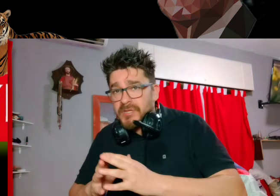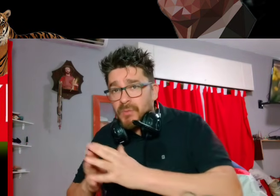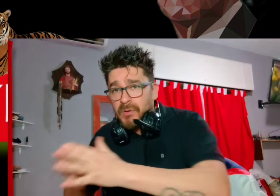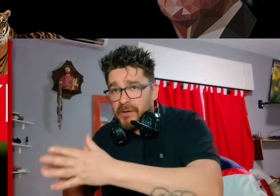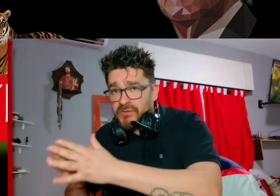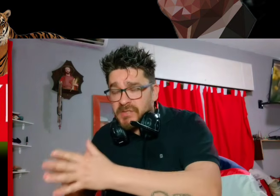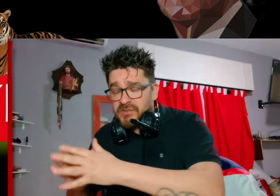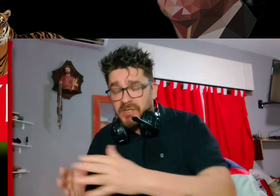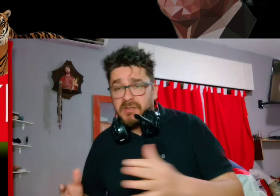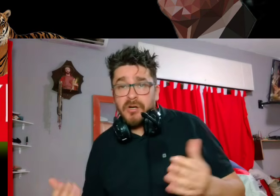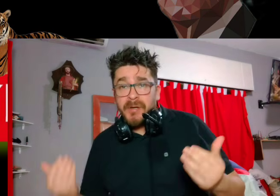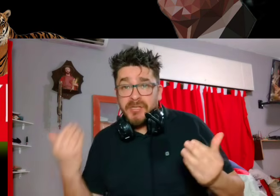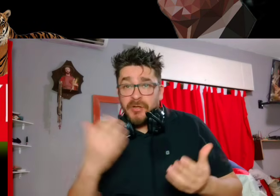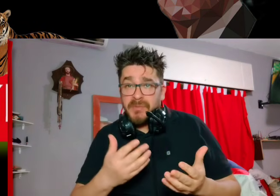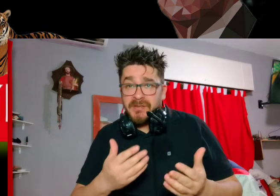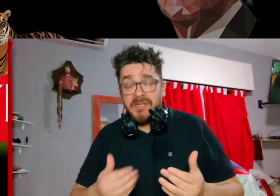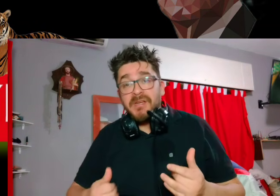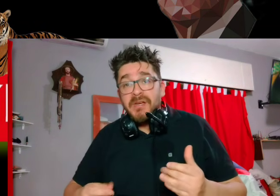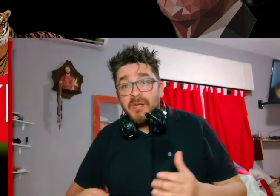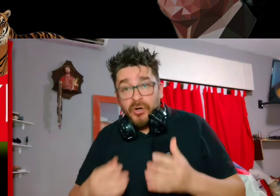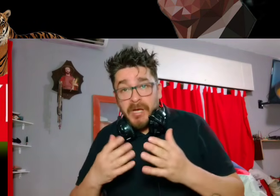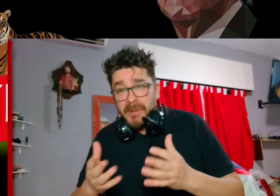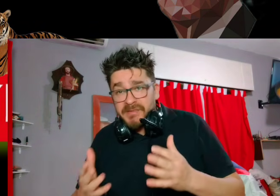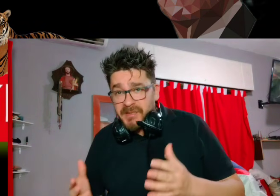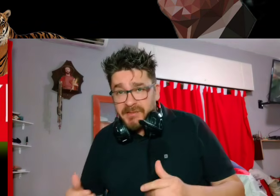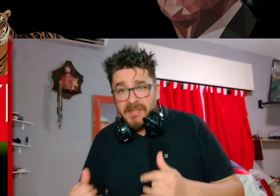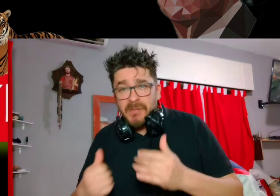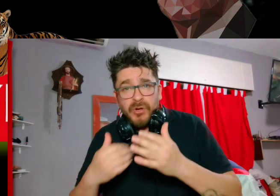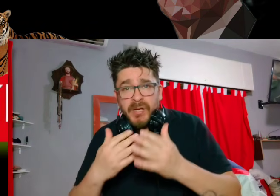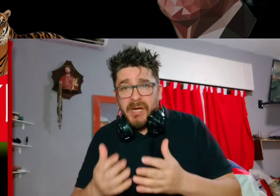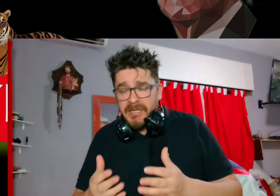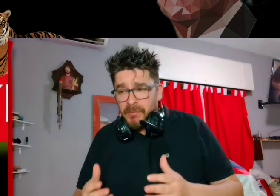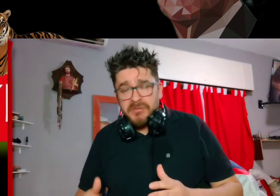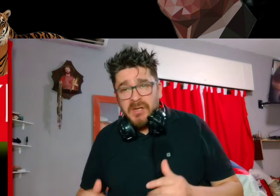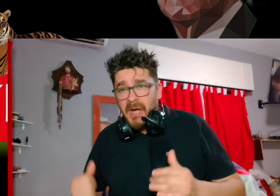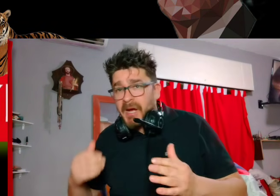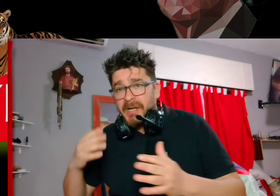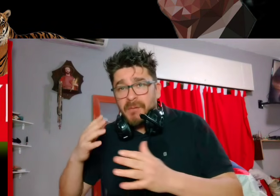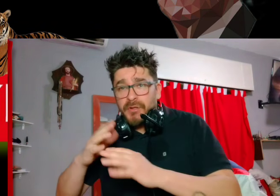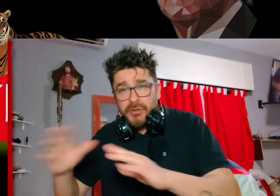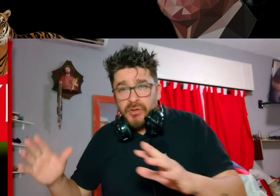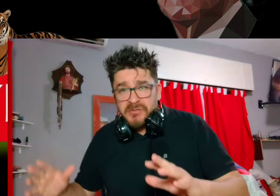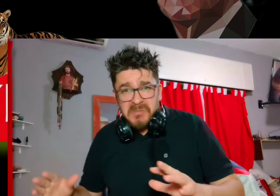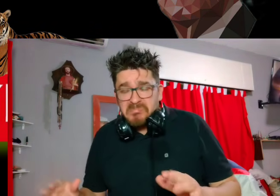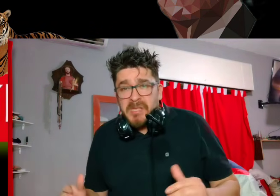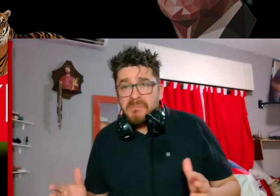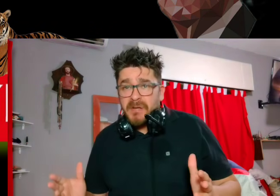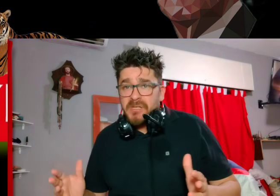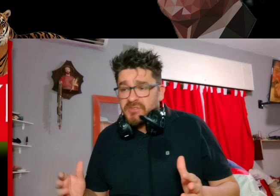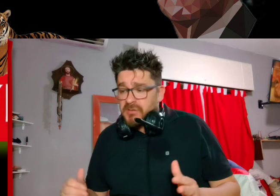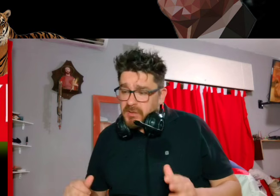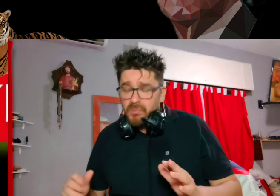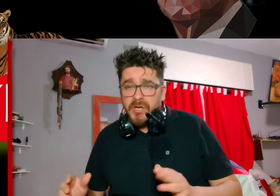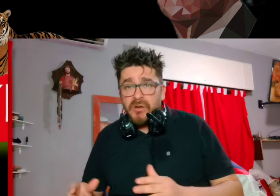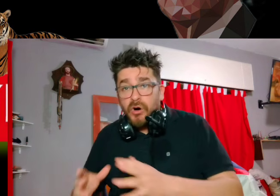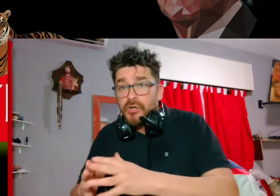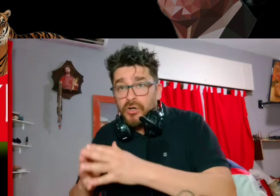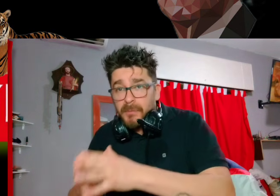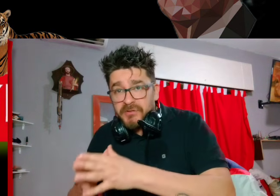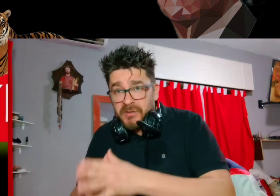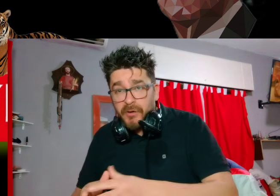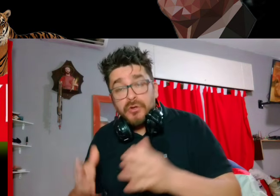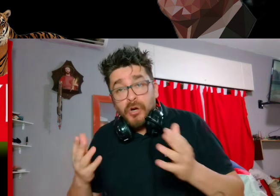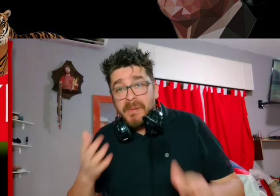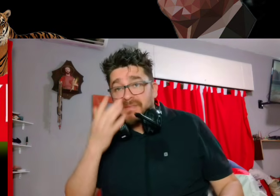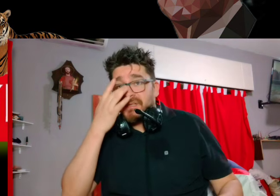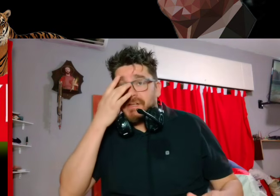no, devuelvo las concesiones, como anteriormente, con expresidentes, hacíamos lo que queríamos, agarramos todo sin pedir permiso. Bueno, hoy